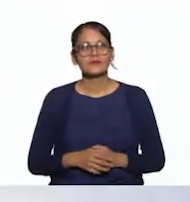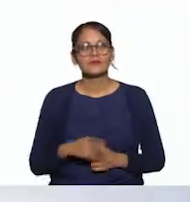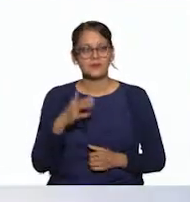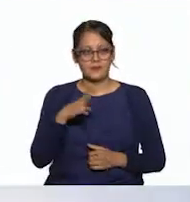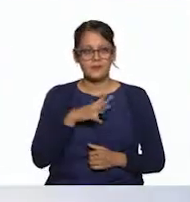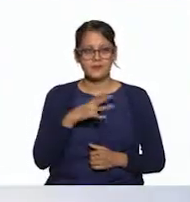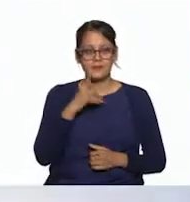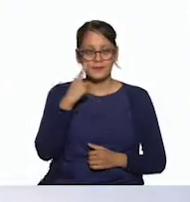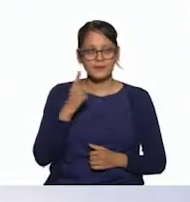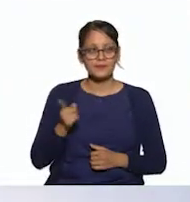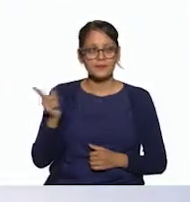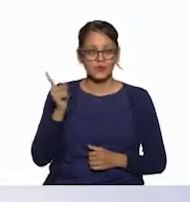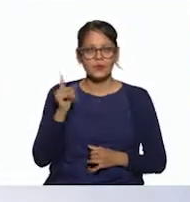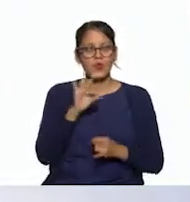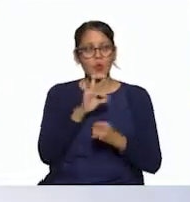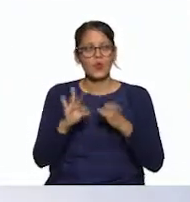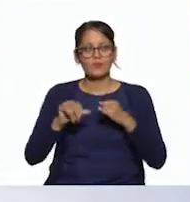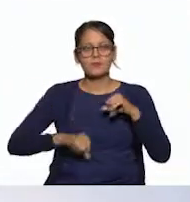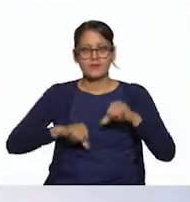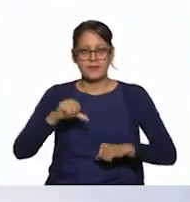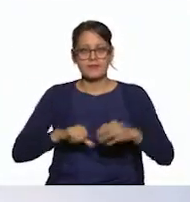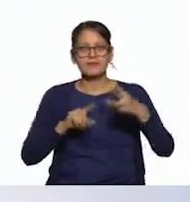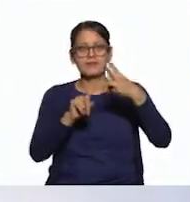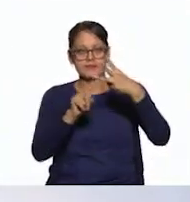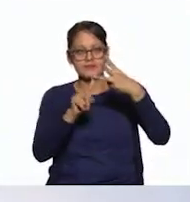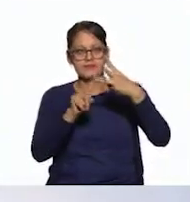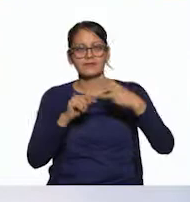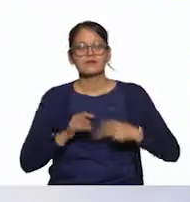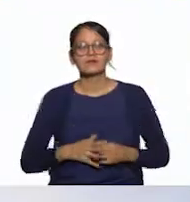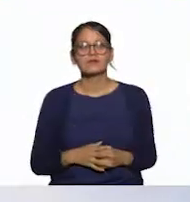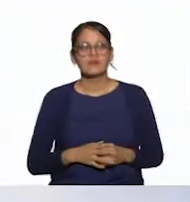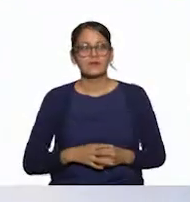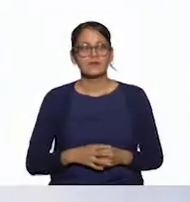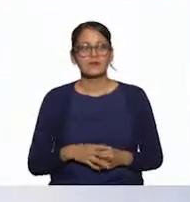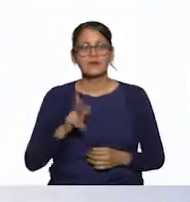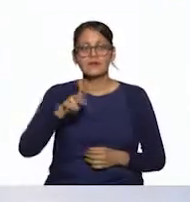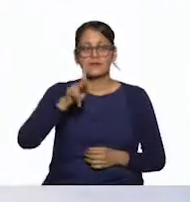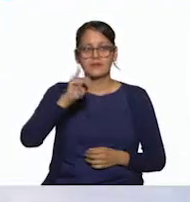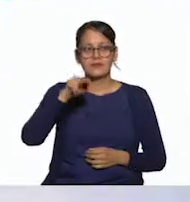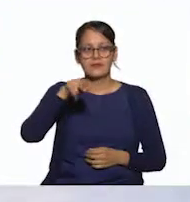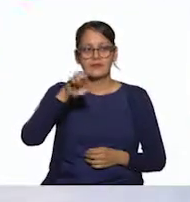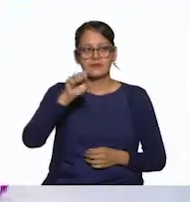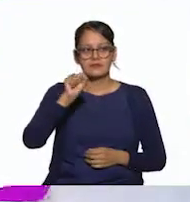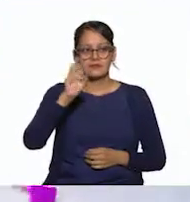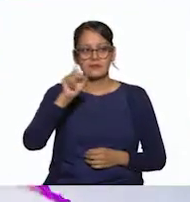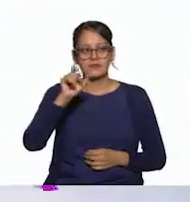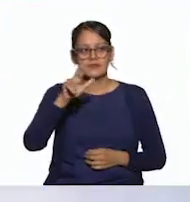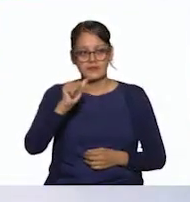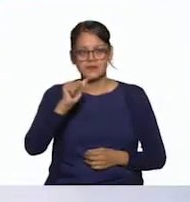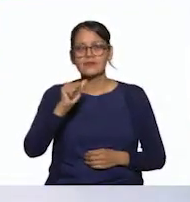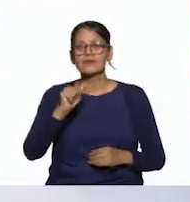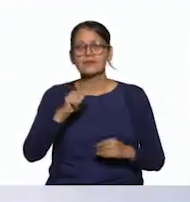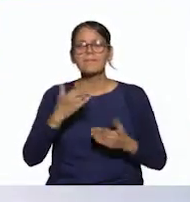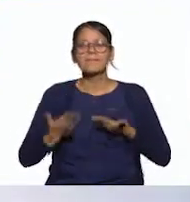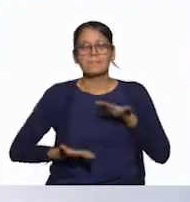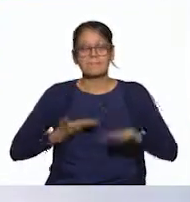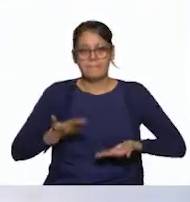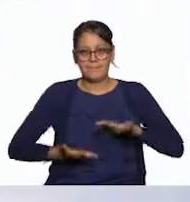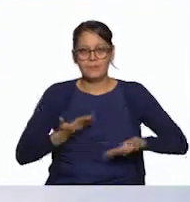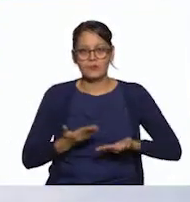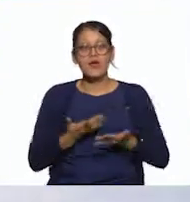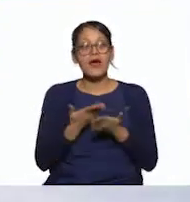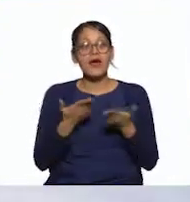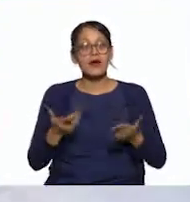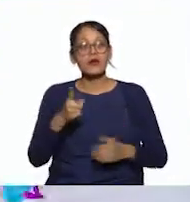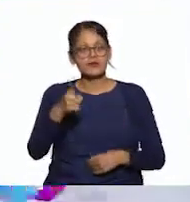tenemos una última actividad, la kinesfera en la danza. Y para eso los